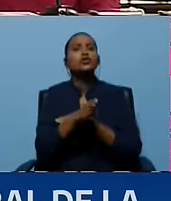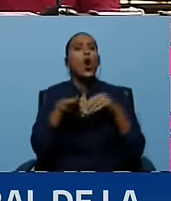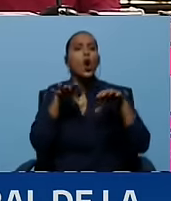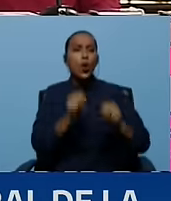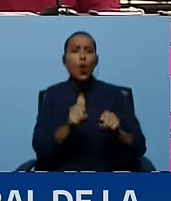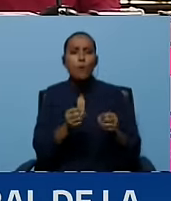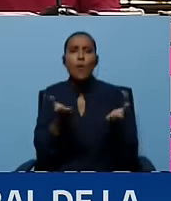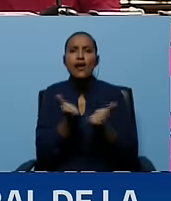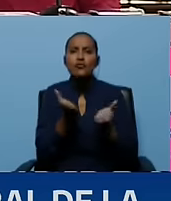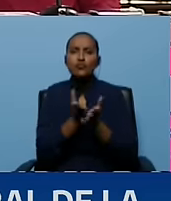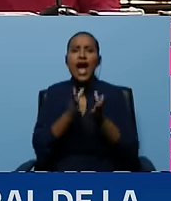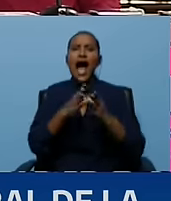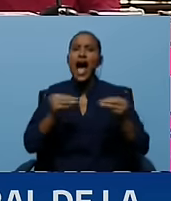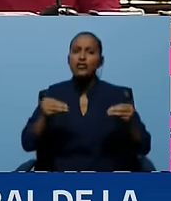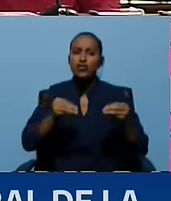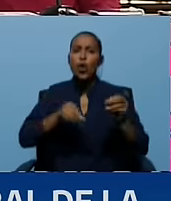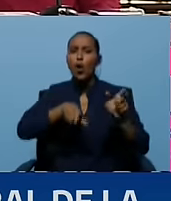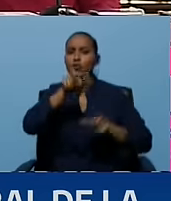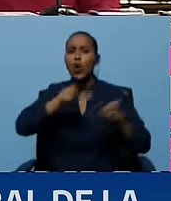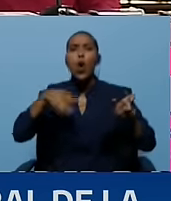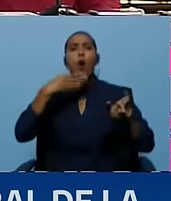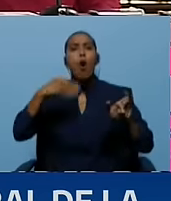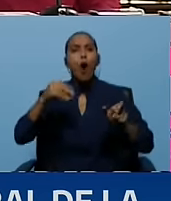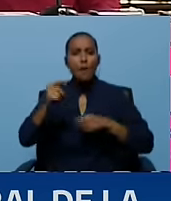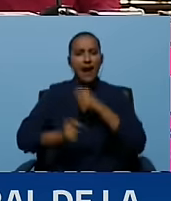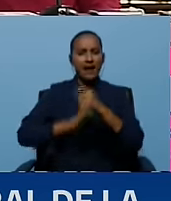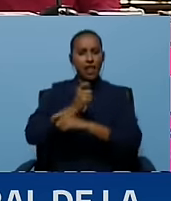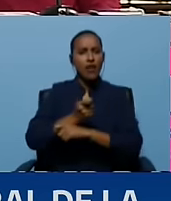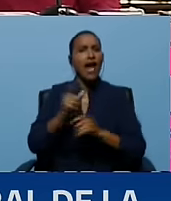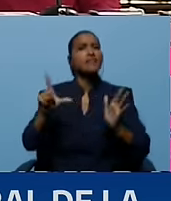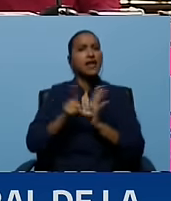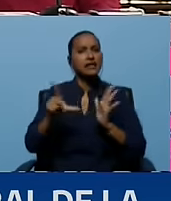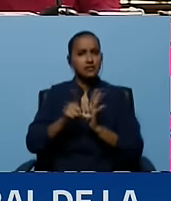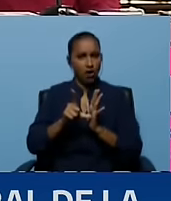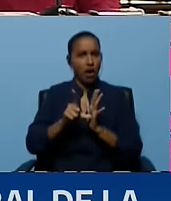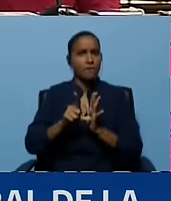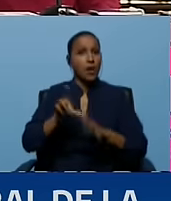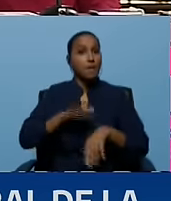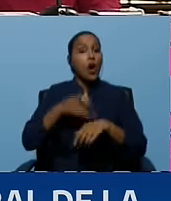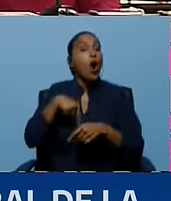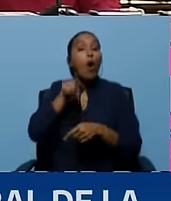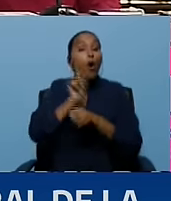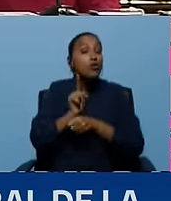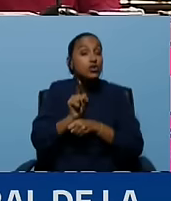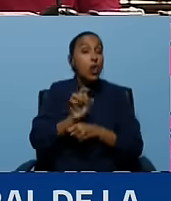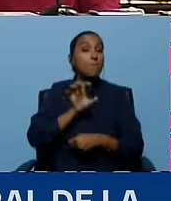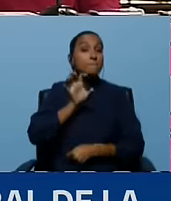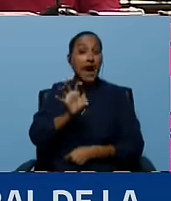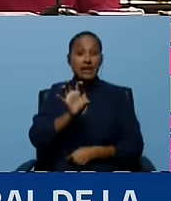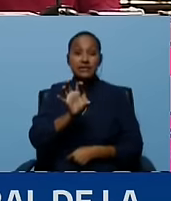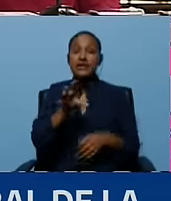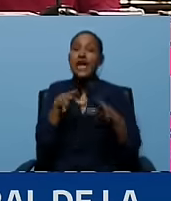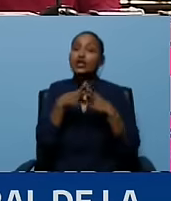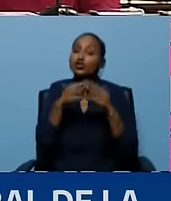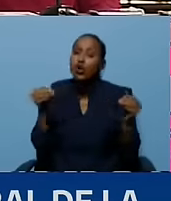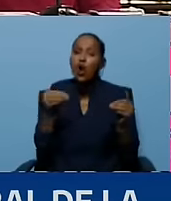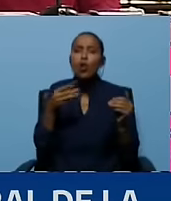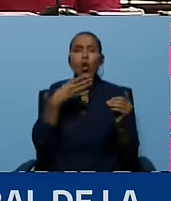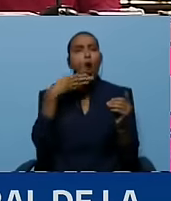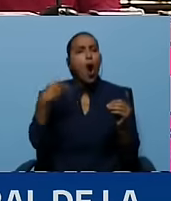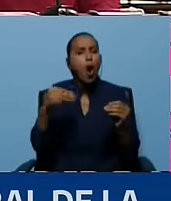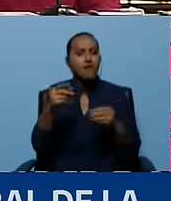gradúan, creo que somos el único país del planeta Tierra que todo muchacho que se gradúa de la